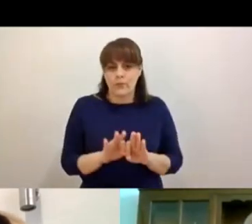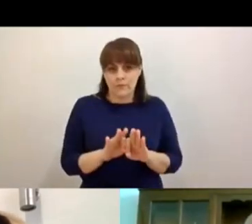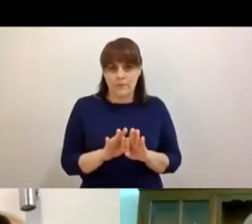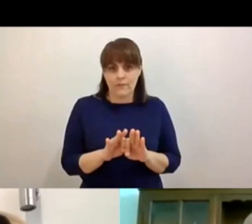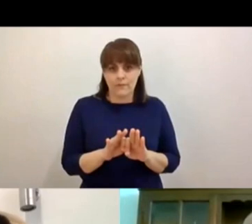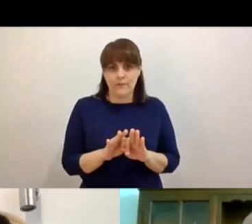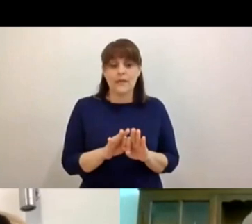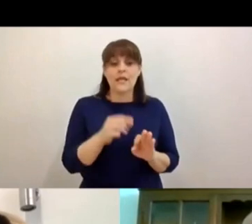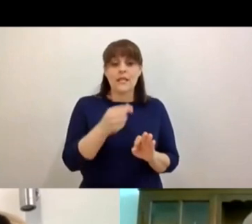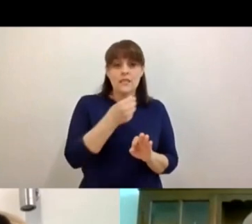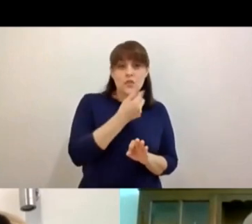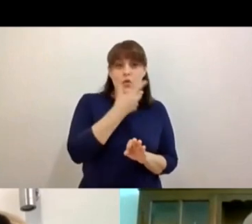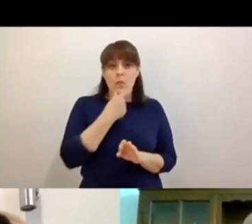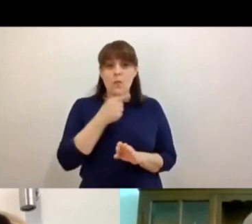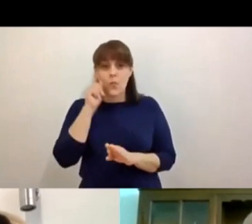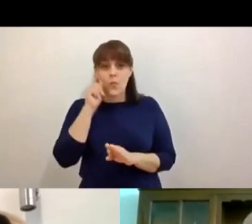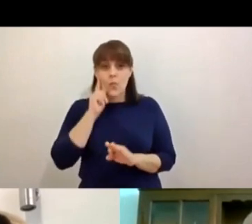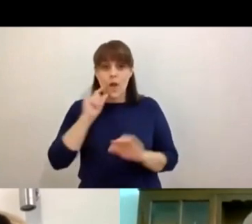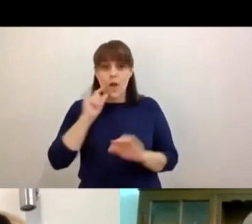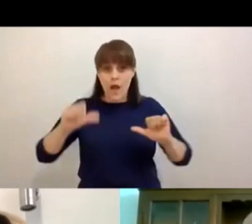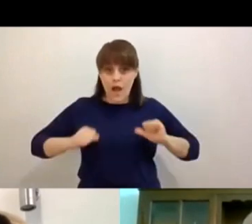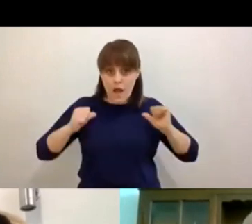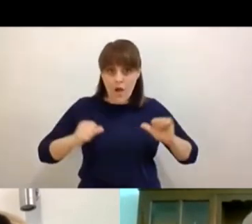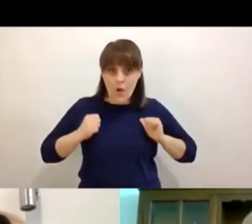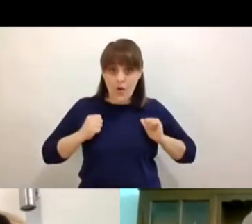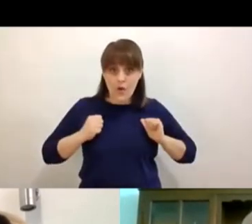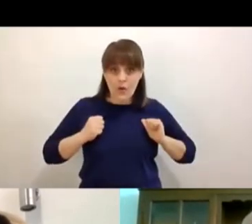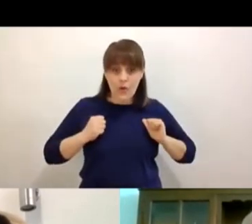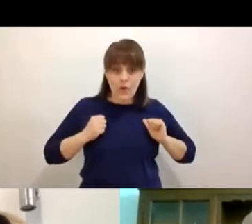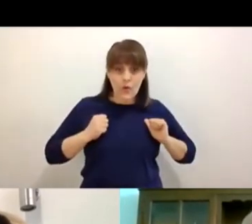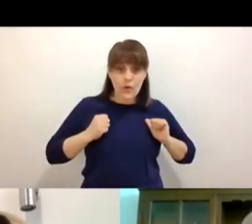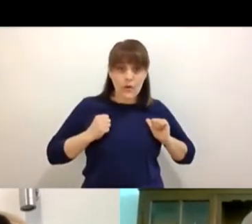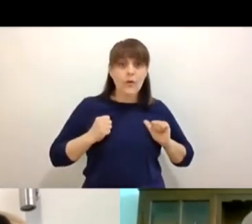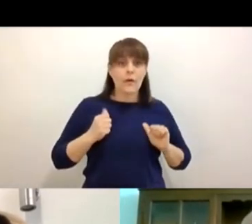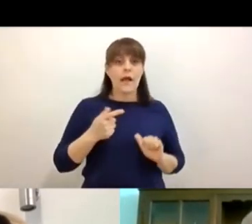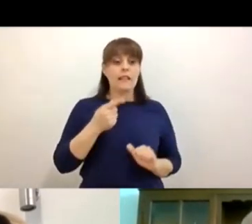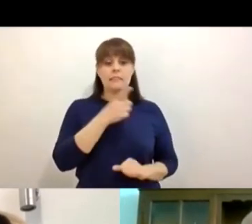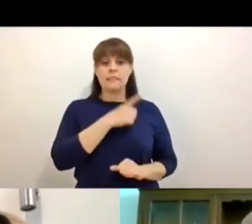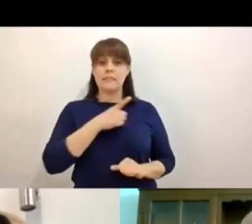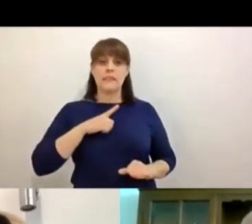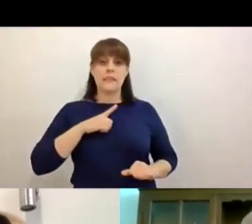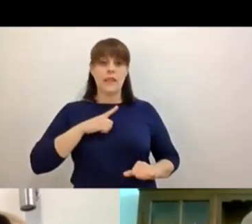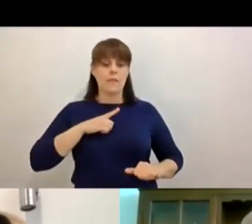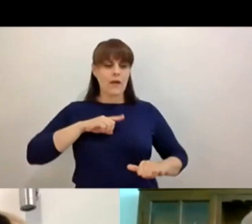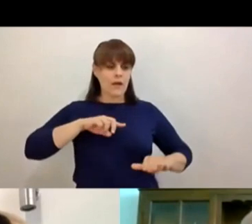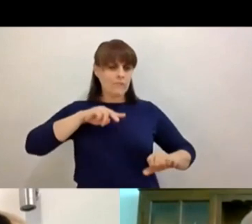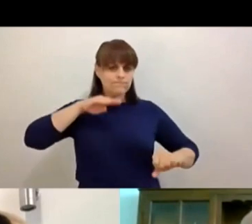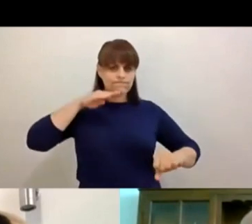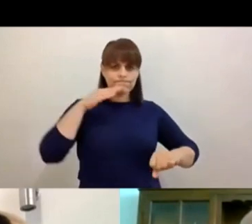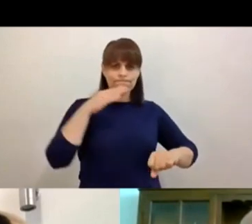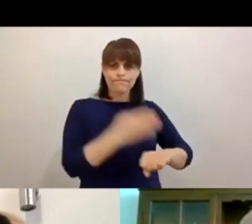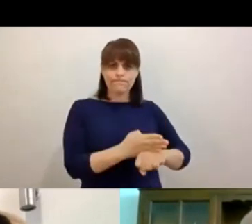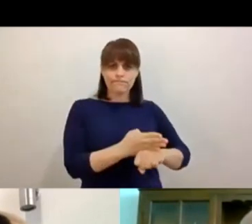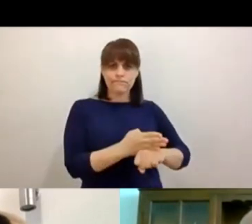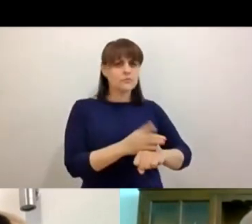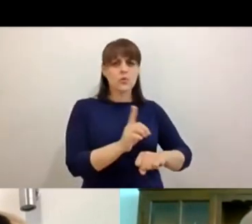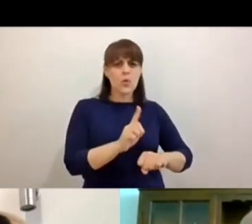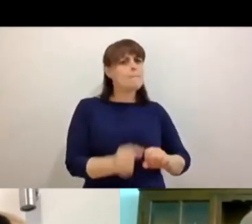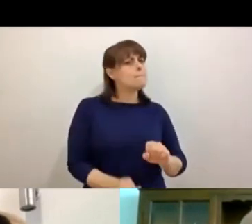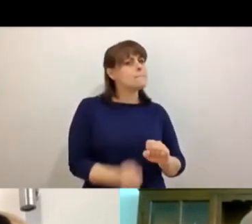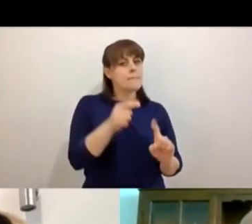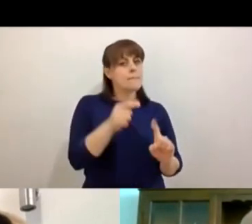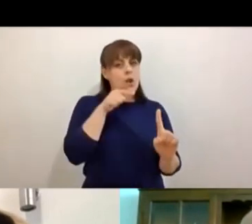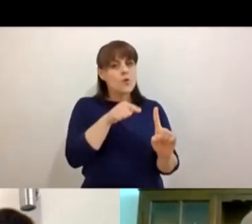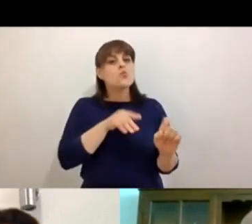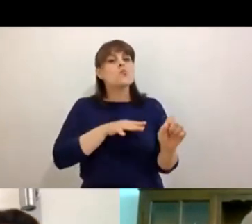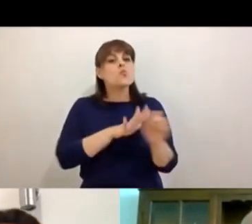adolescentes dejaron de ser objetos del derecho para posicionarse en sujetos en pleno uso y goce y disfrute